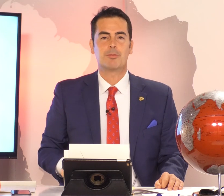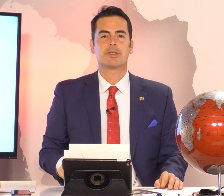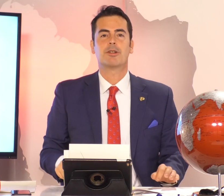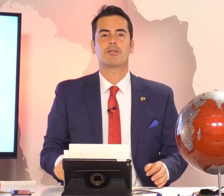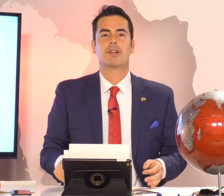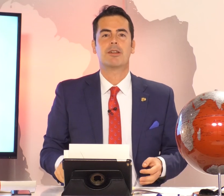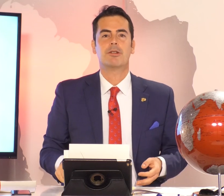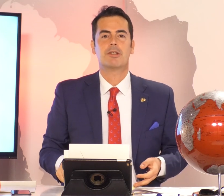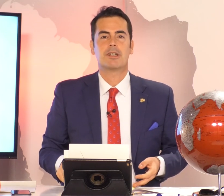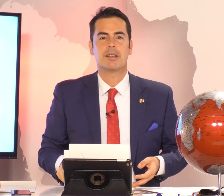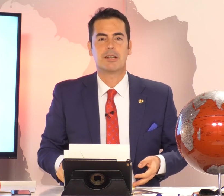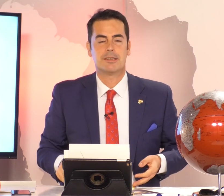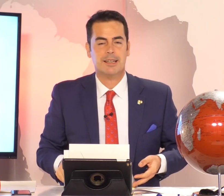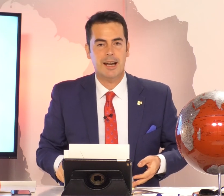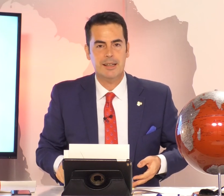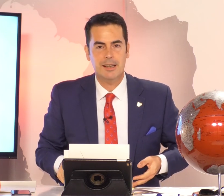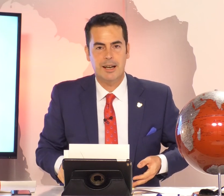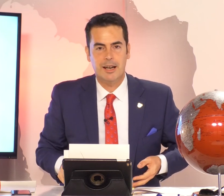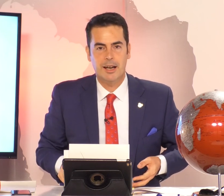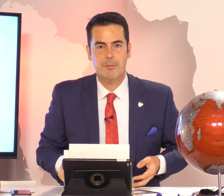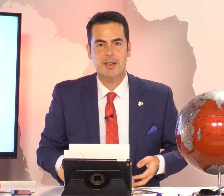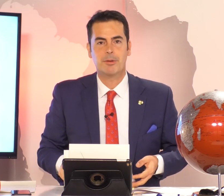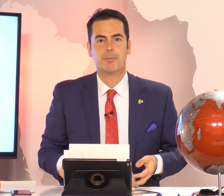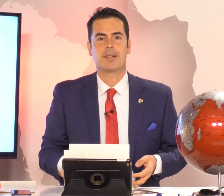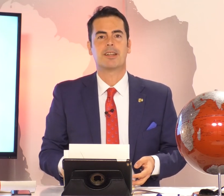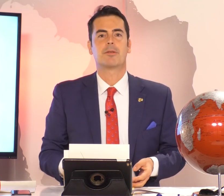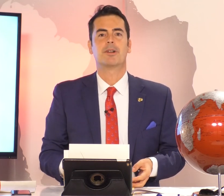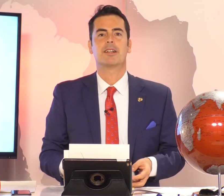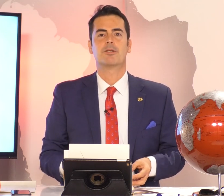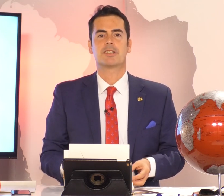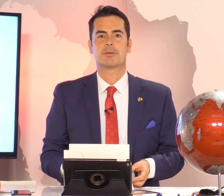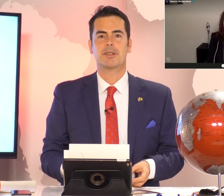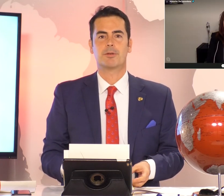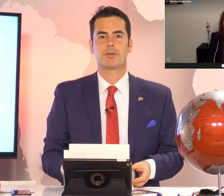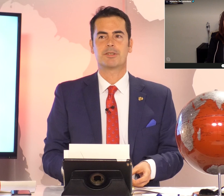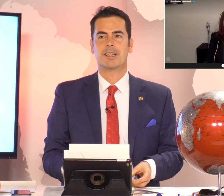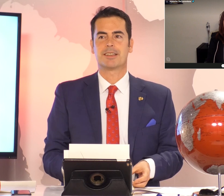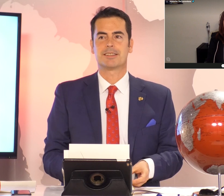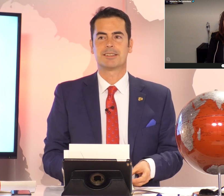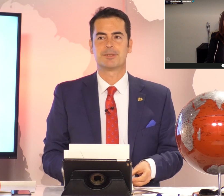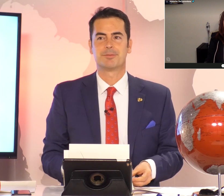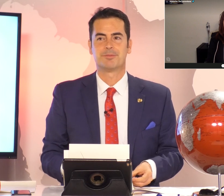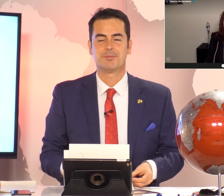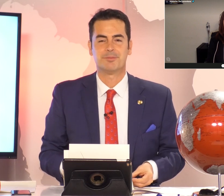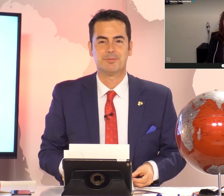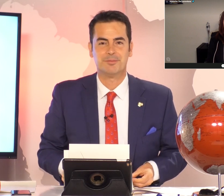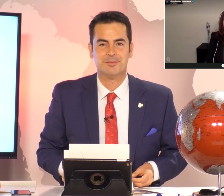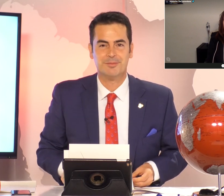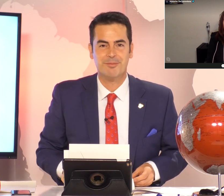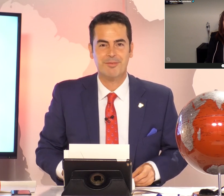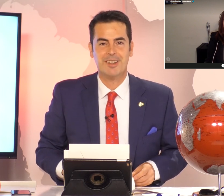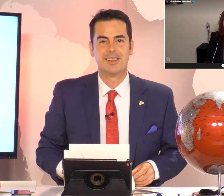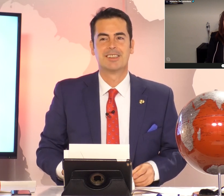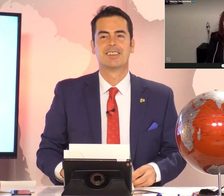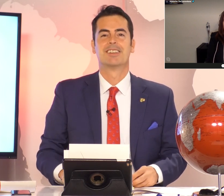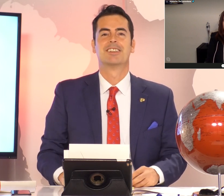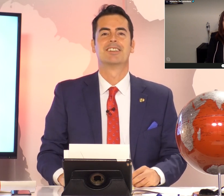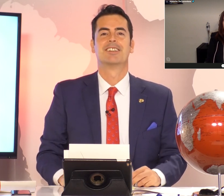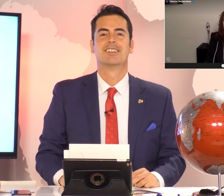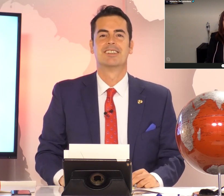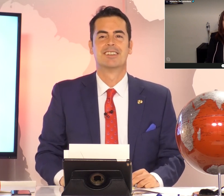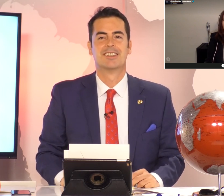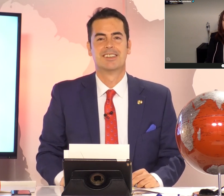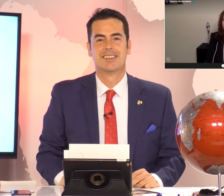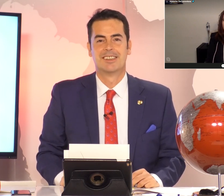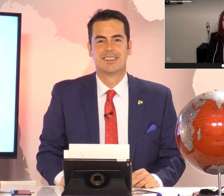Tenemos al otro lado de Sky a Mabel Pertit. Buenas noches Mabel, ¿cómo estás? Muy buenas noches Jesús, un gran